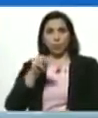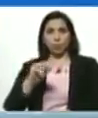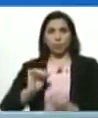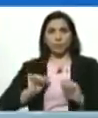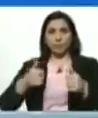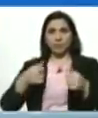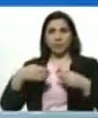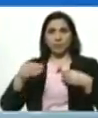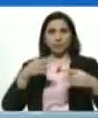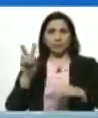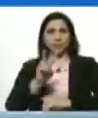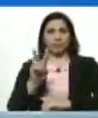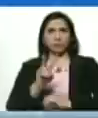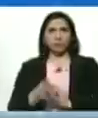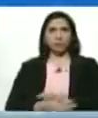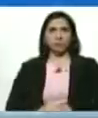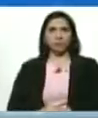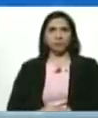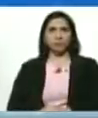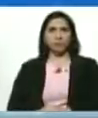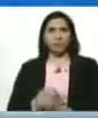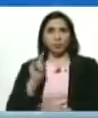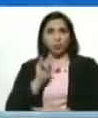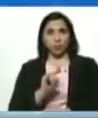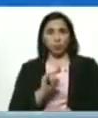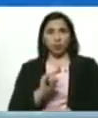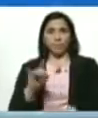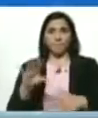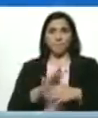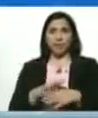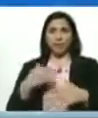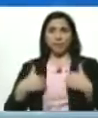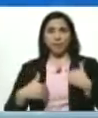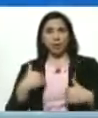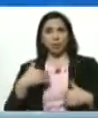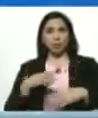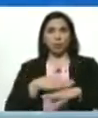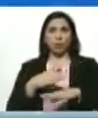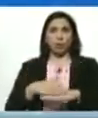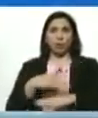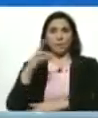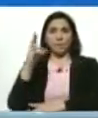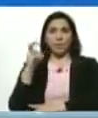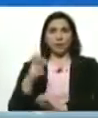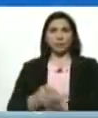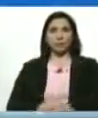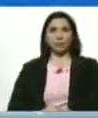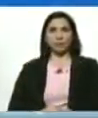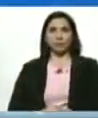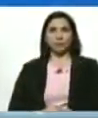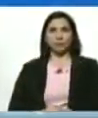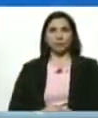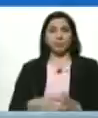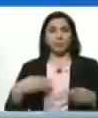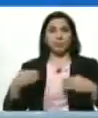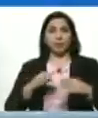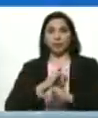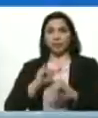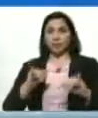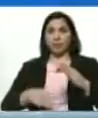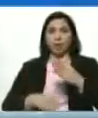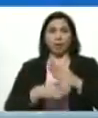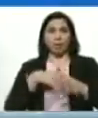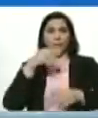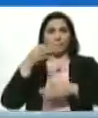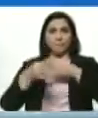flexibilización en venezuela lunes martes miércoles jueves y viernes flexibilización ya vamos a explicar